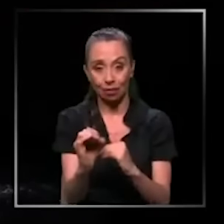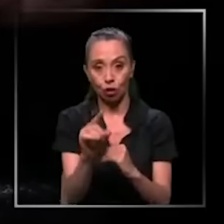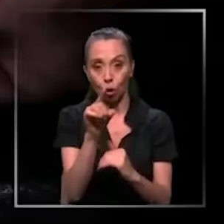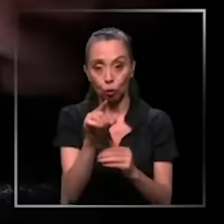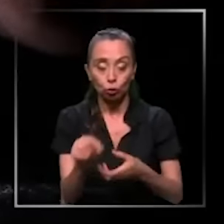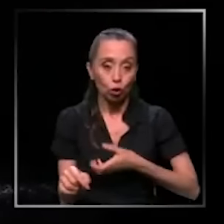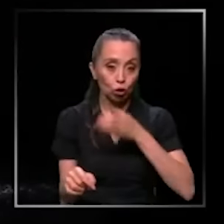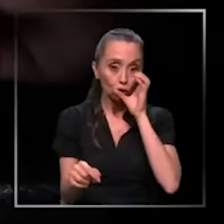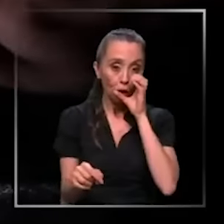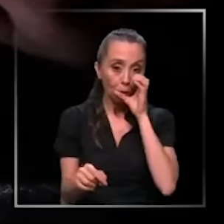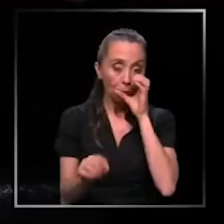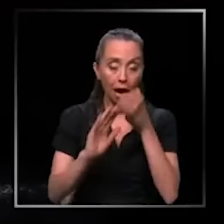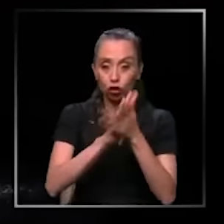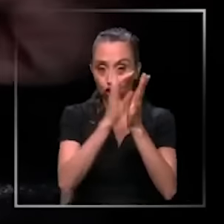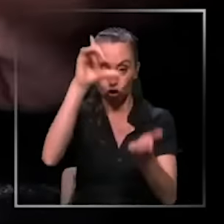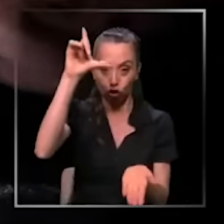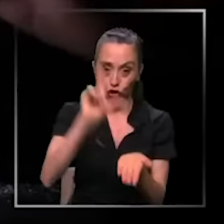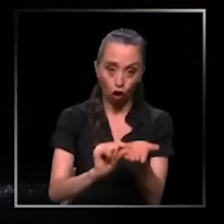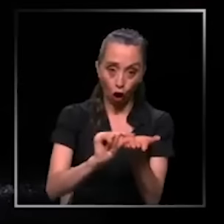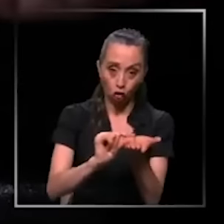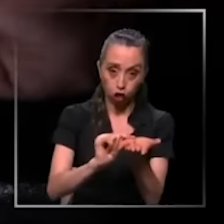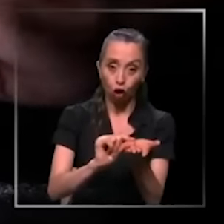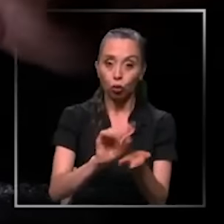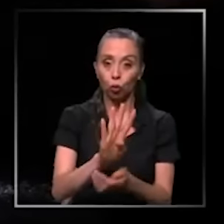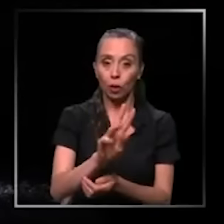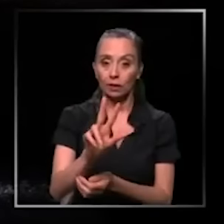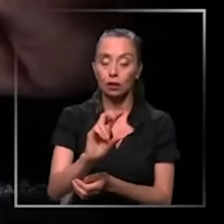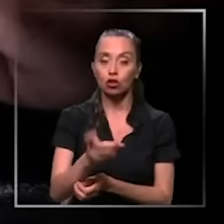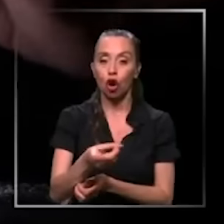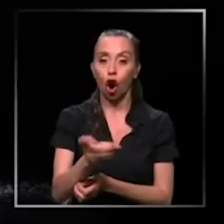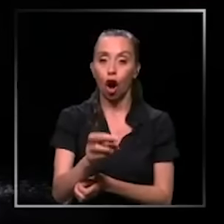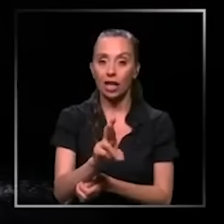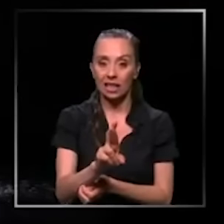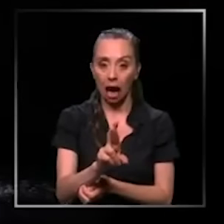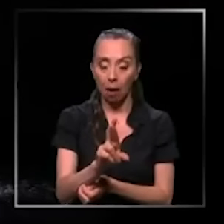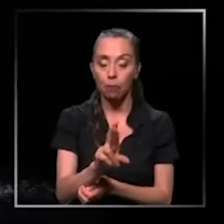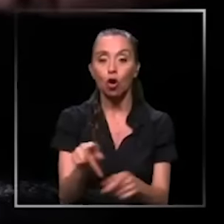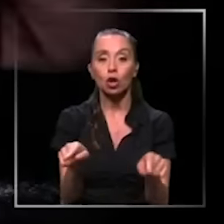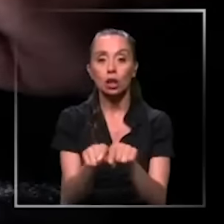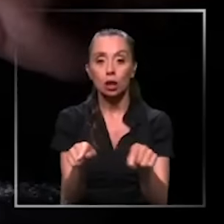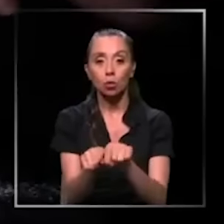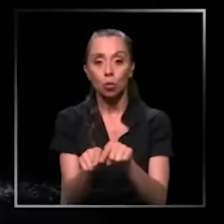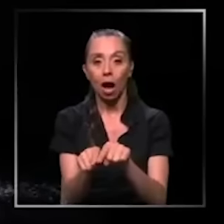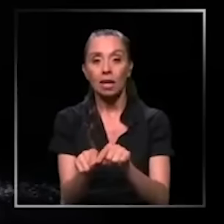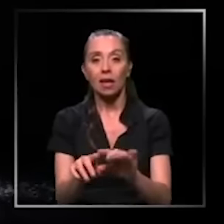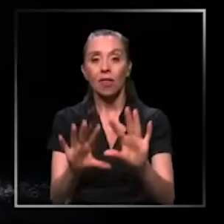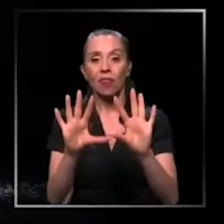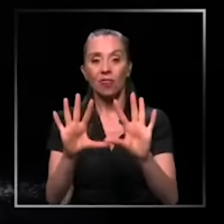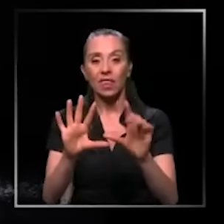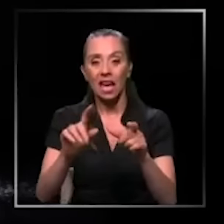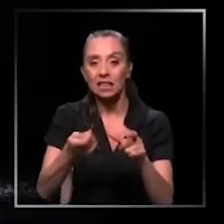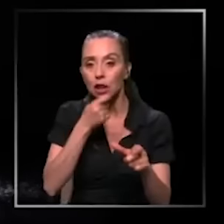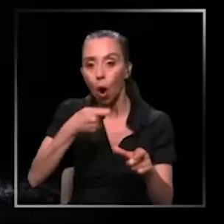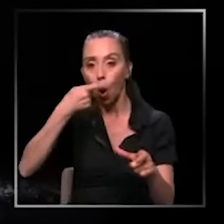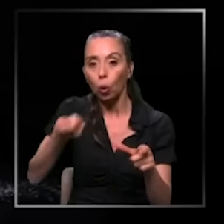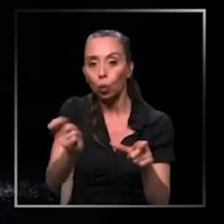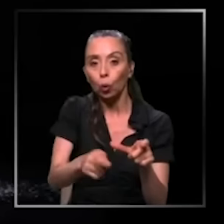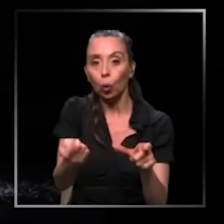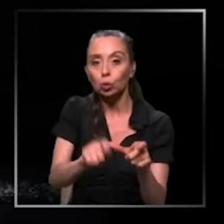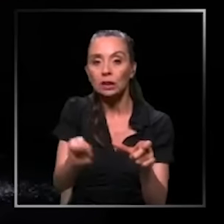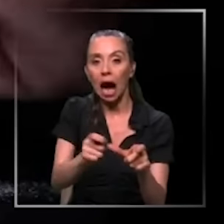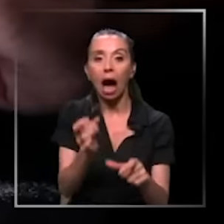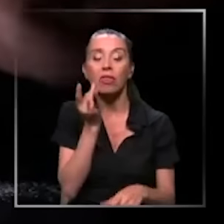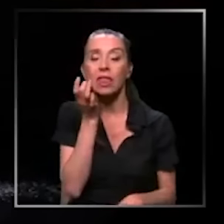la bebiera completa, estaría consumiendo 48 gramos, algo así como 10 cucharaditas de